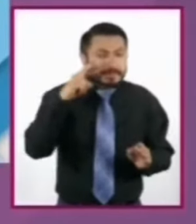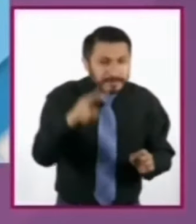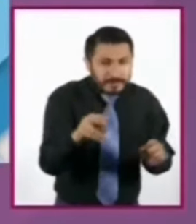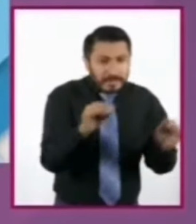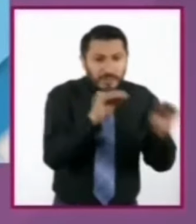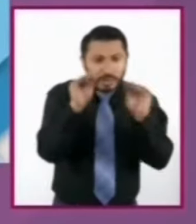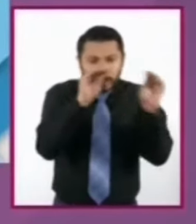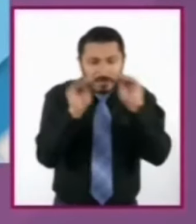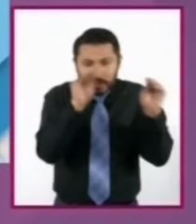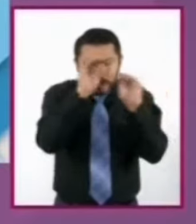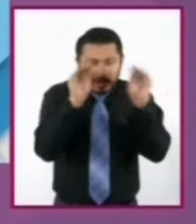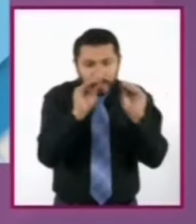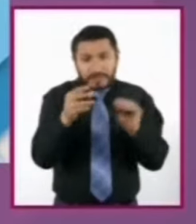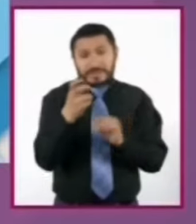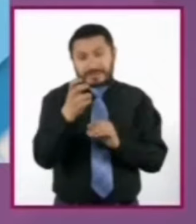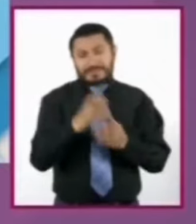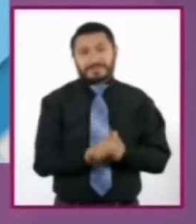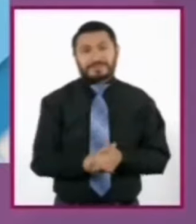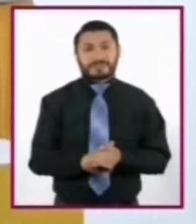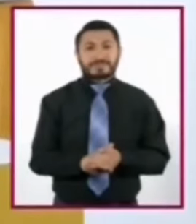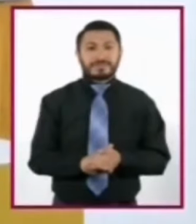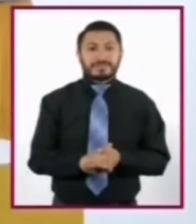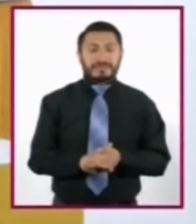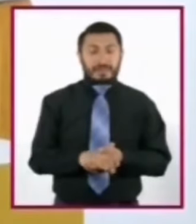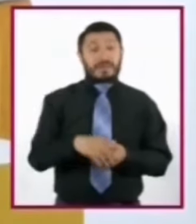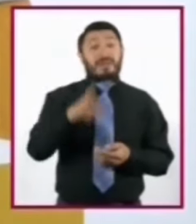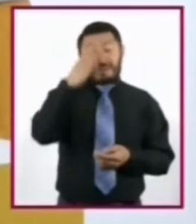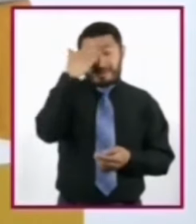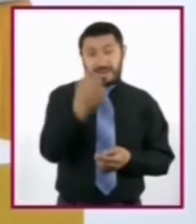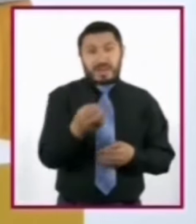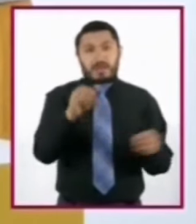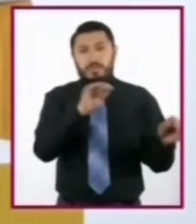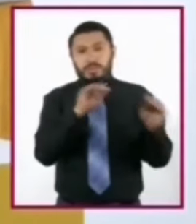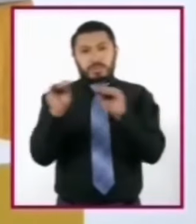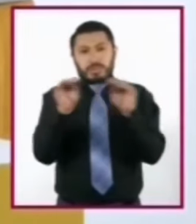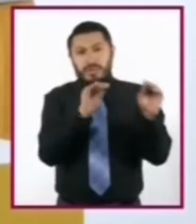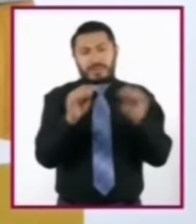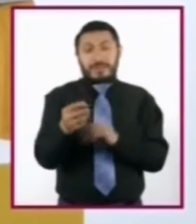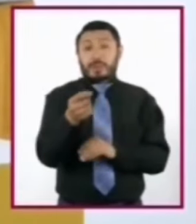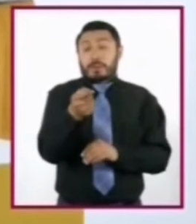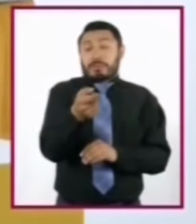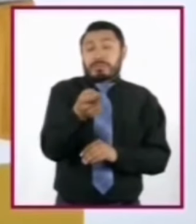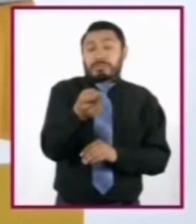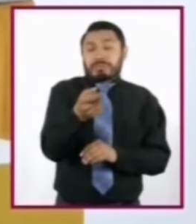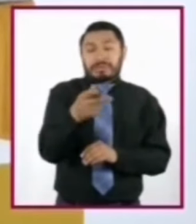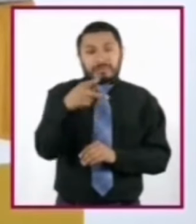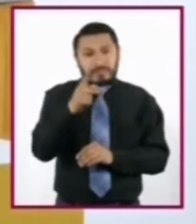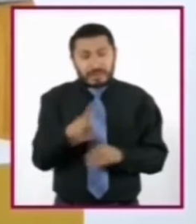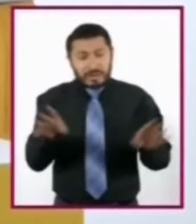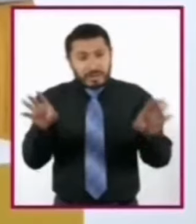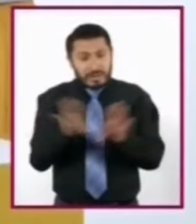grafito. Pues tenía razón, maestra. Son movimientos pequeñísimos, pero ¿cómo son esos movimientos?